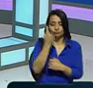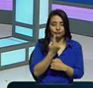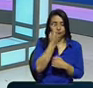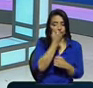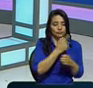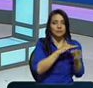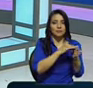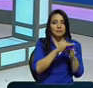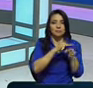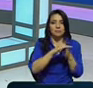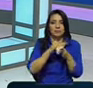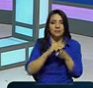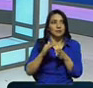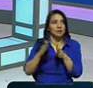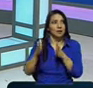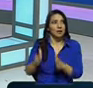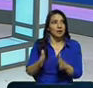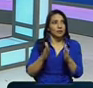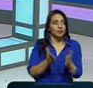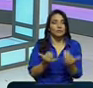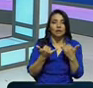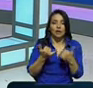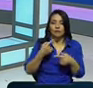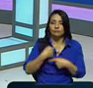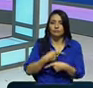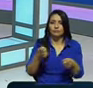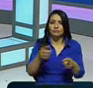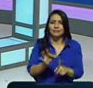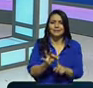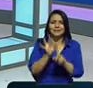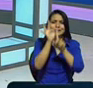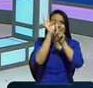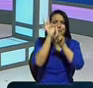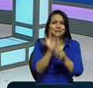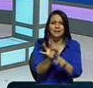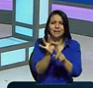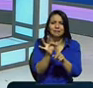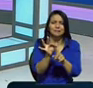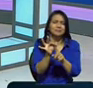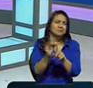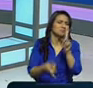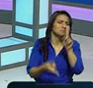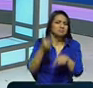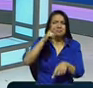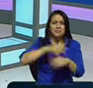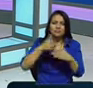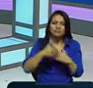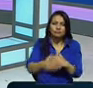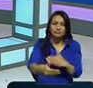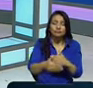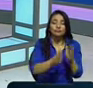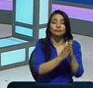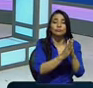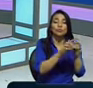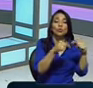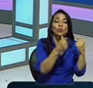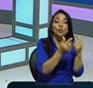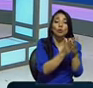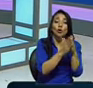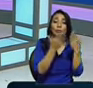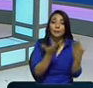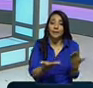que tendrá Miguel Rivadeneyra en esta transmisión histórica, extensa, que realiza Televicentro,